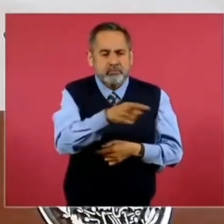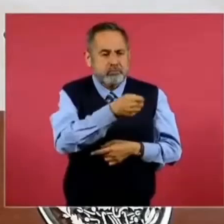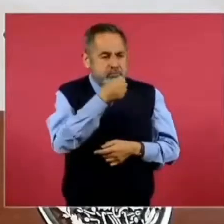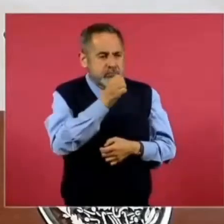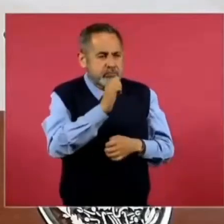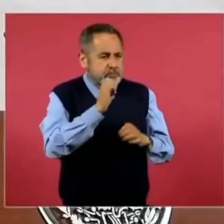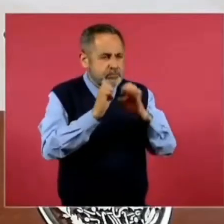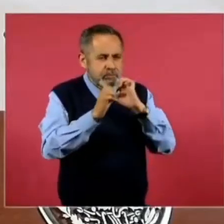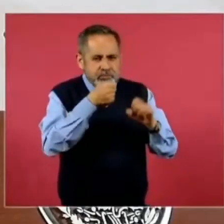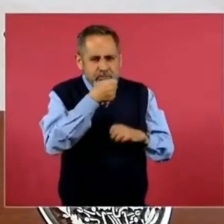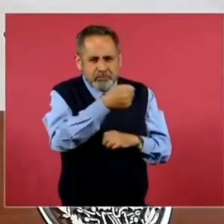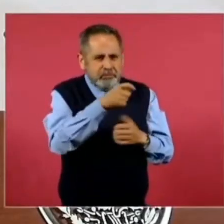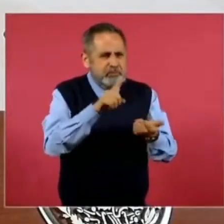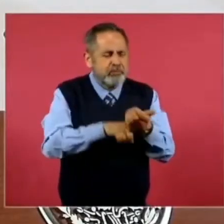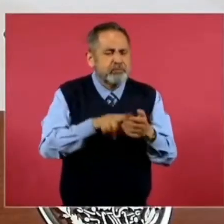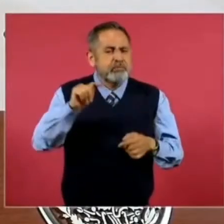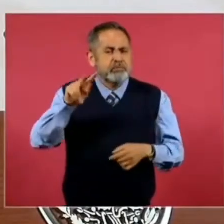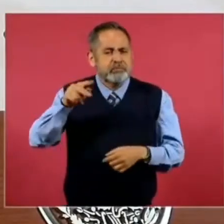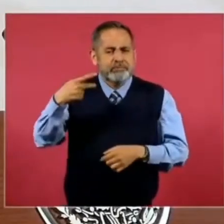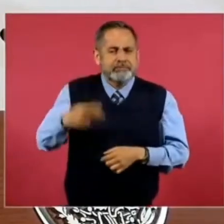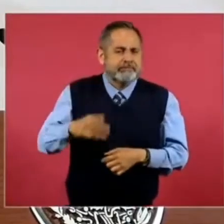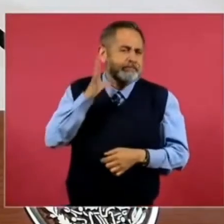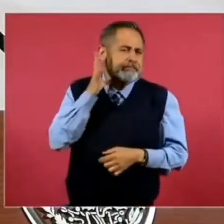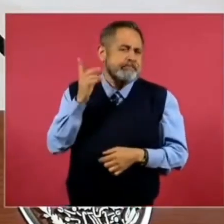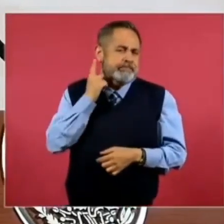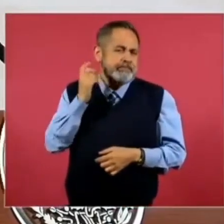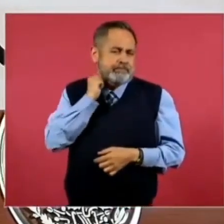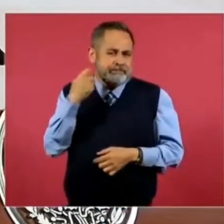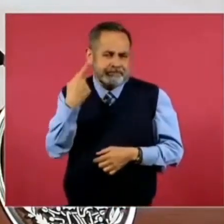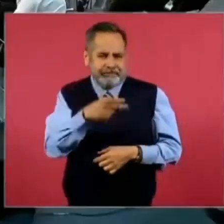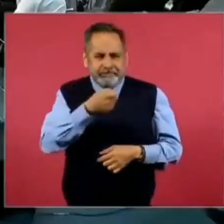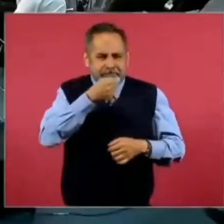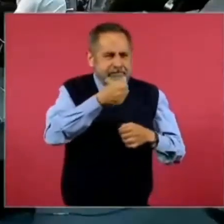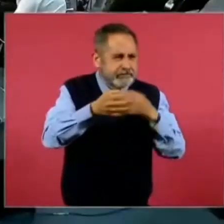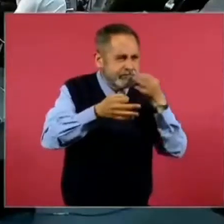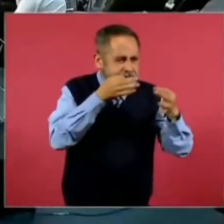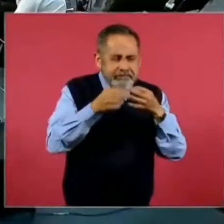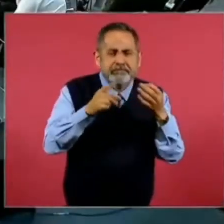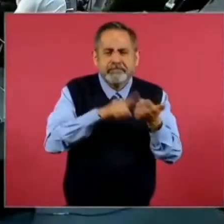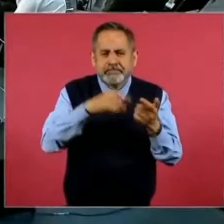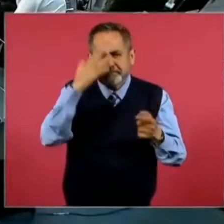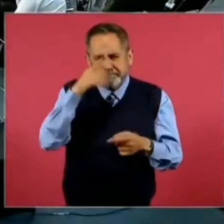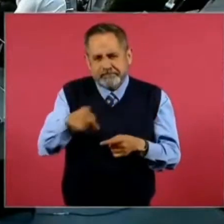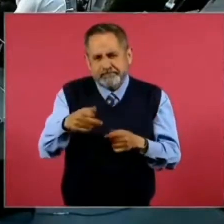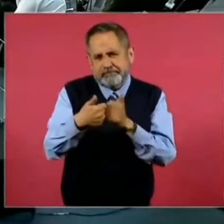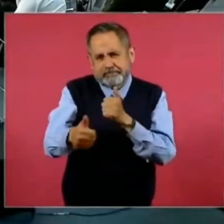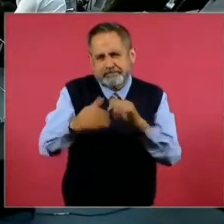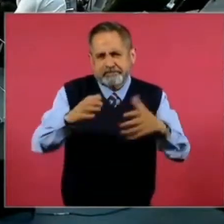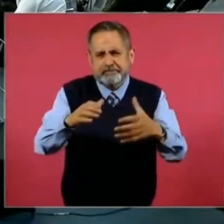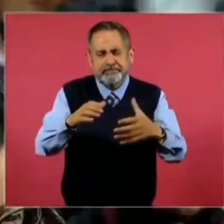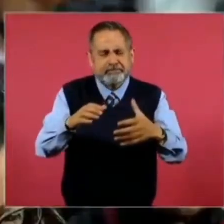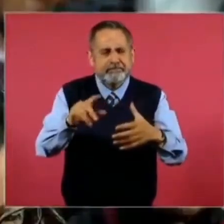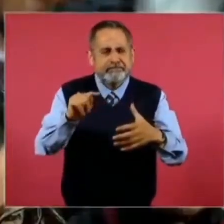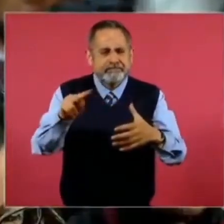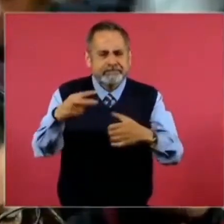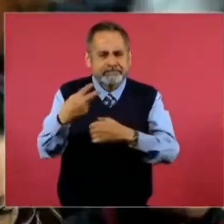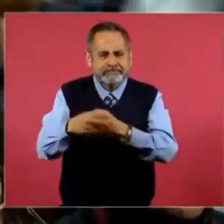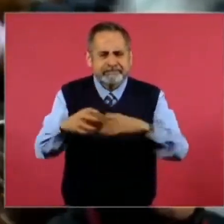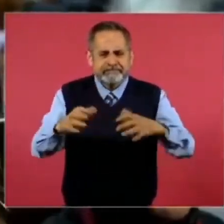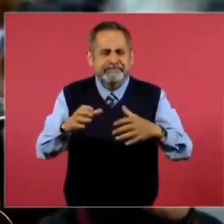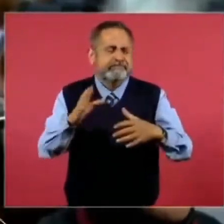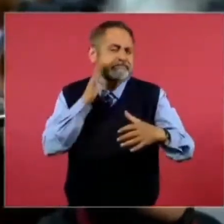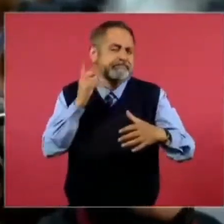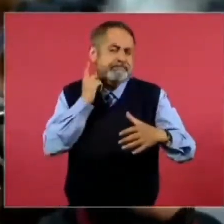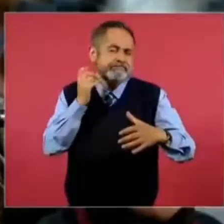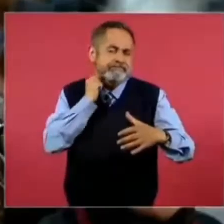en el canal del Congreso, por cierto. Entonces ya ve que es de estos órganos autónomos que están ya